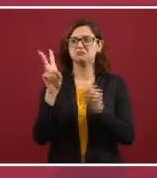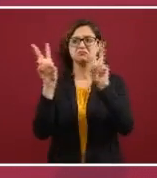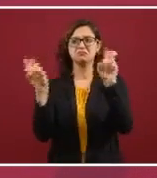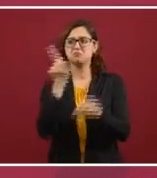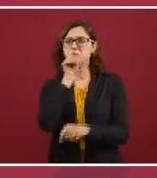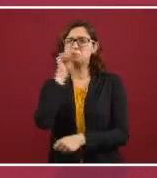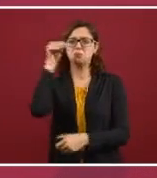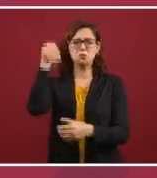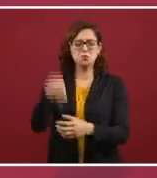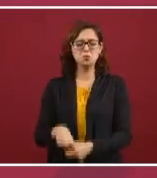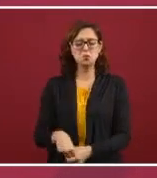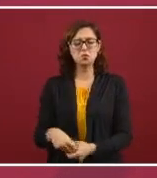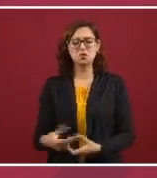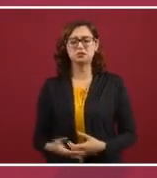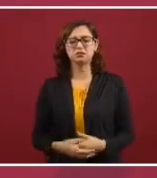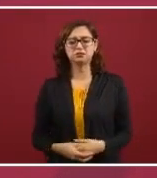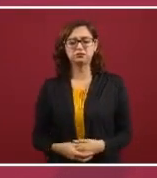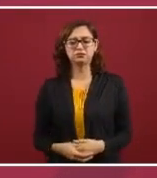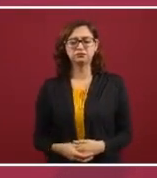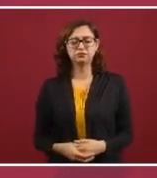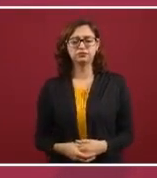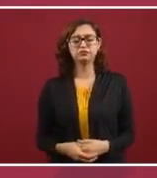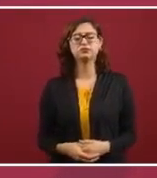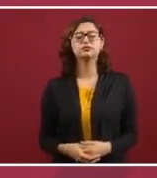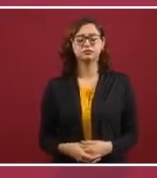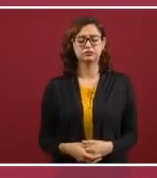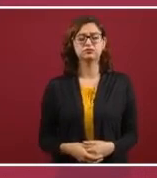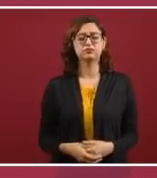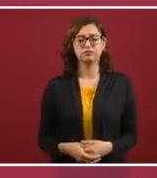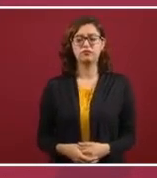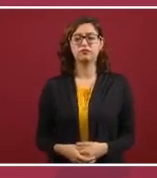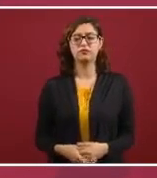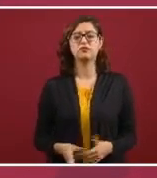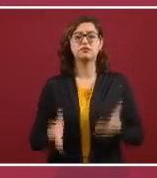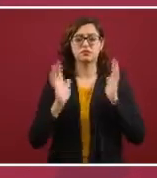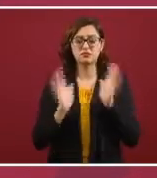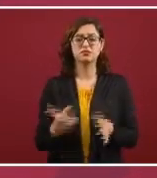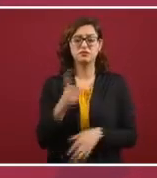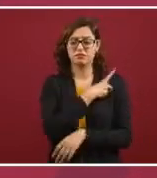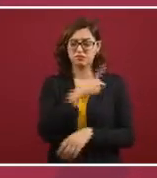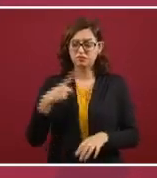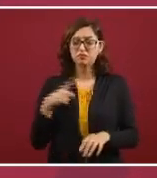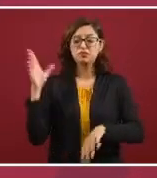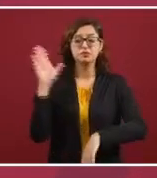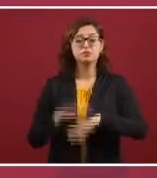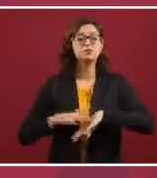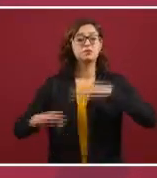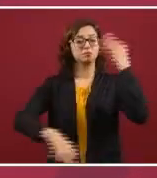Entonces, si intensificamos la campaña,